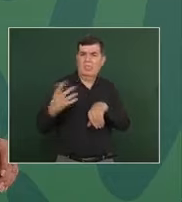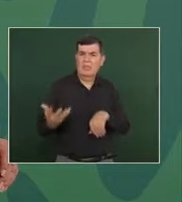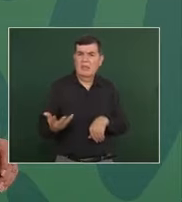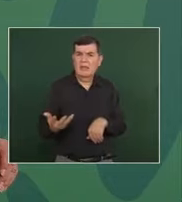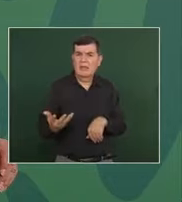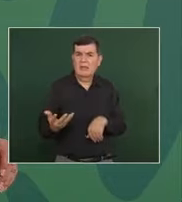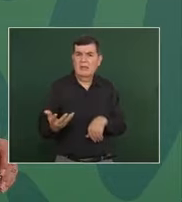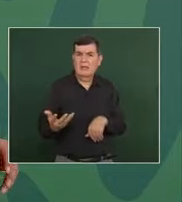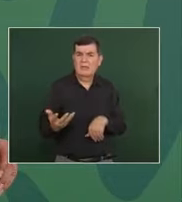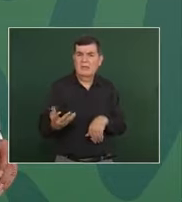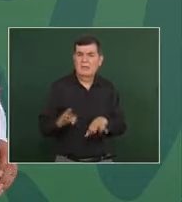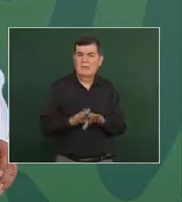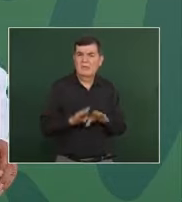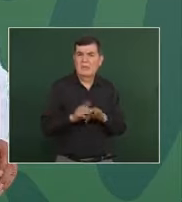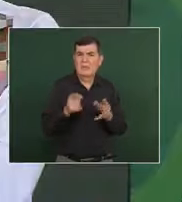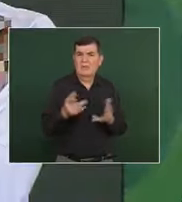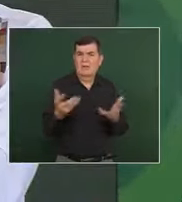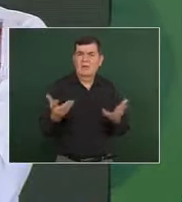Tienen que andar ahí